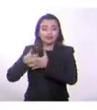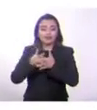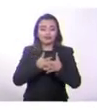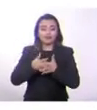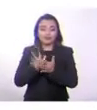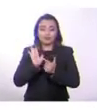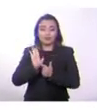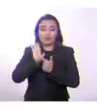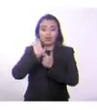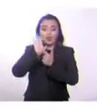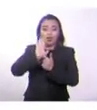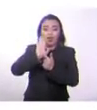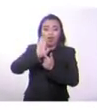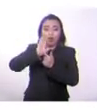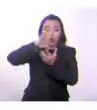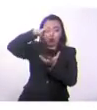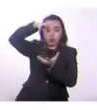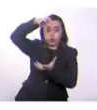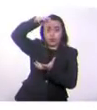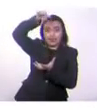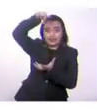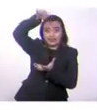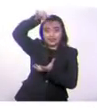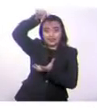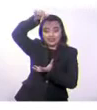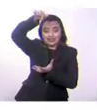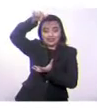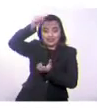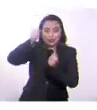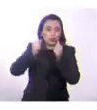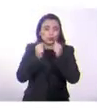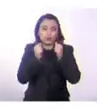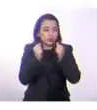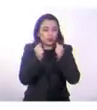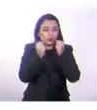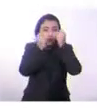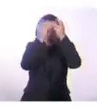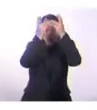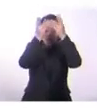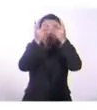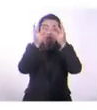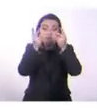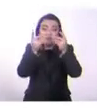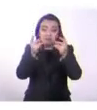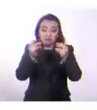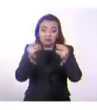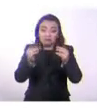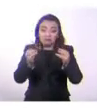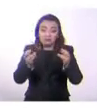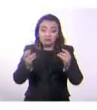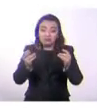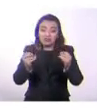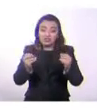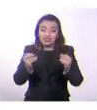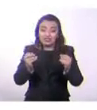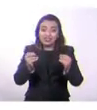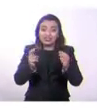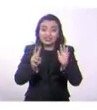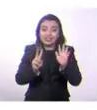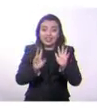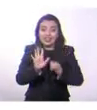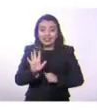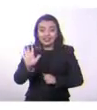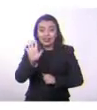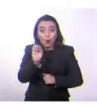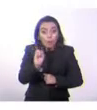un 75% mayor que 10 años antes. En este caso, la idea principal es